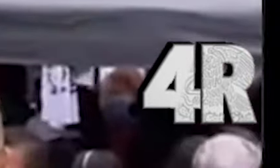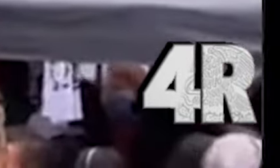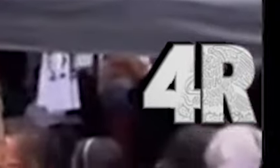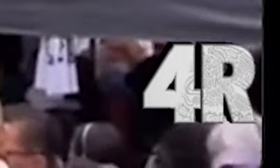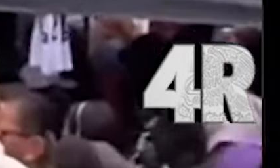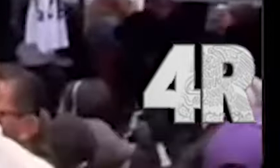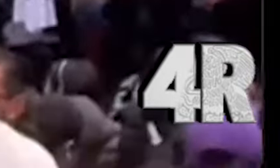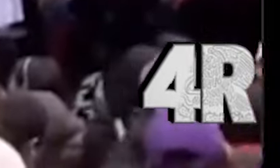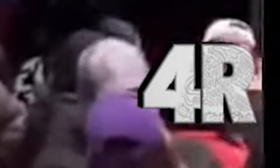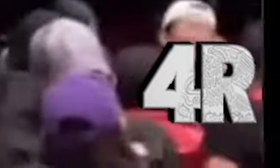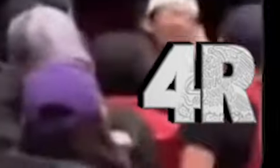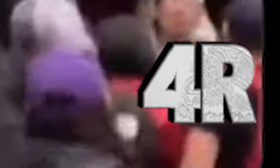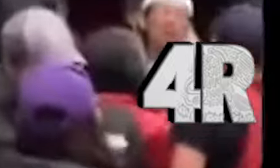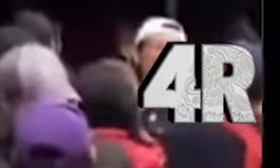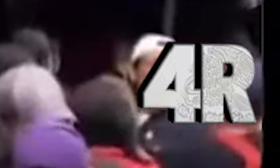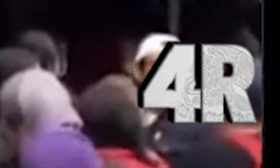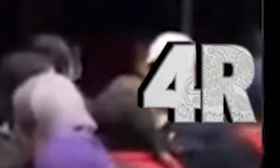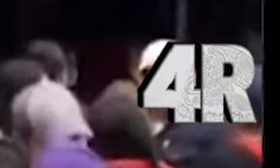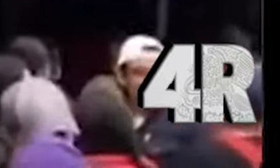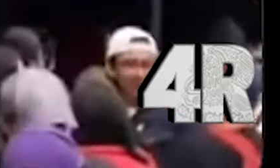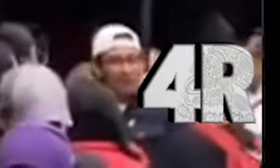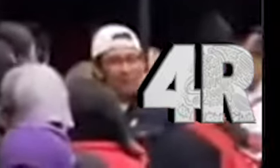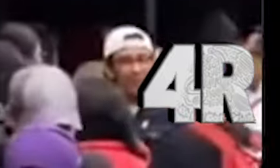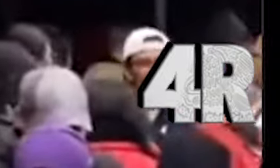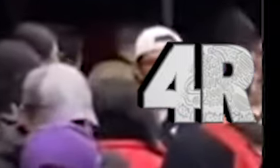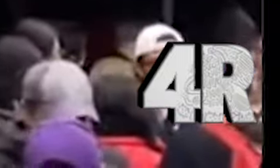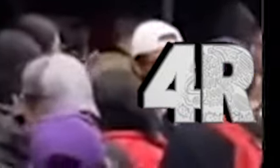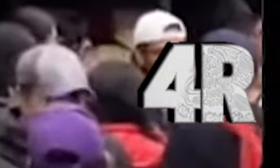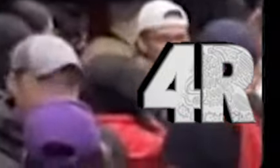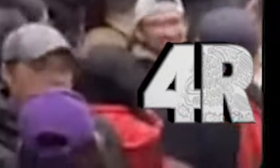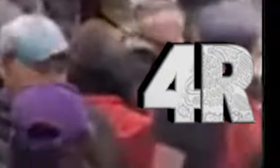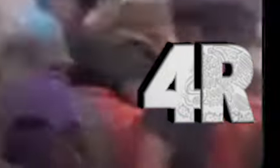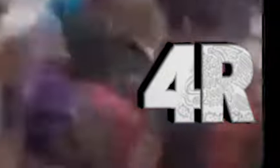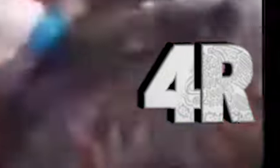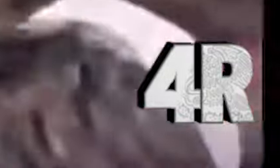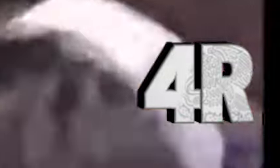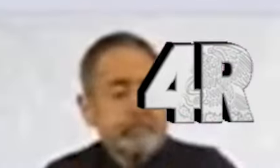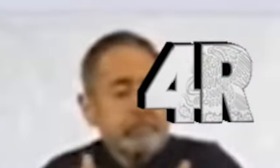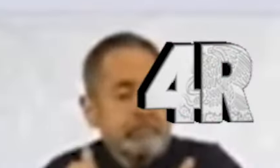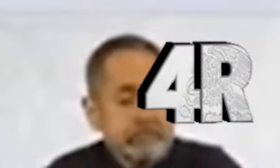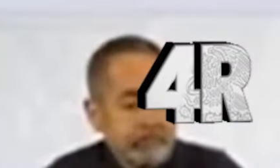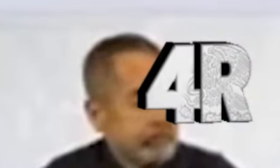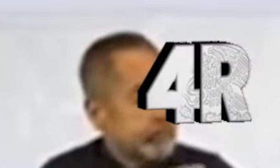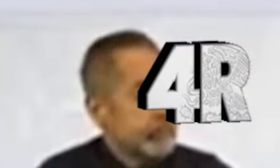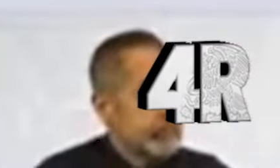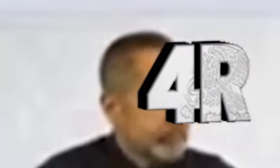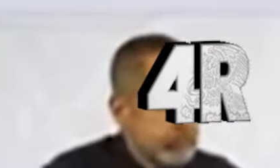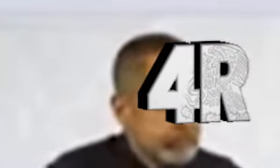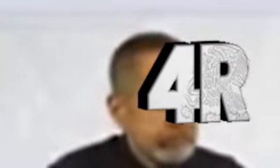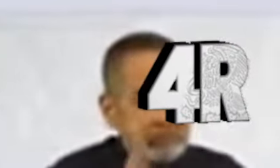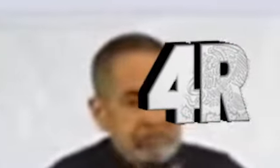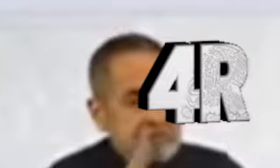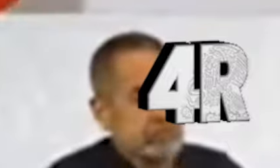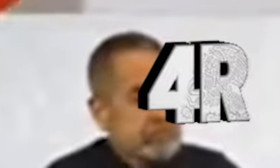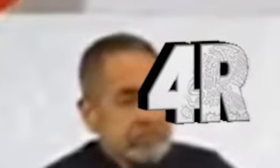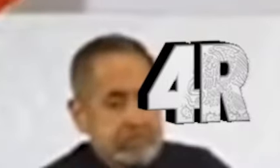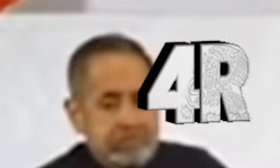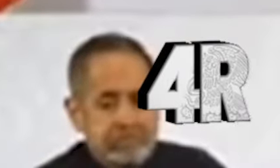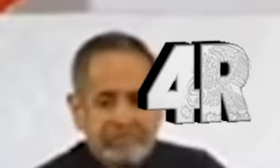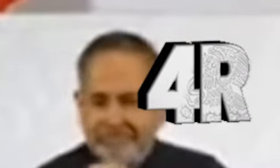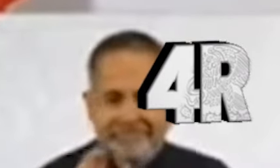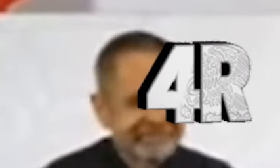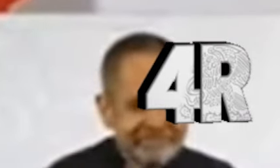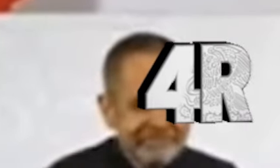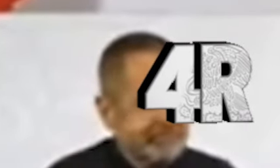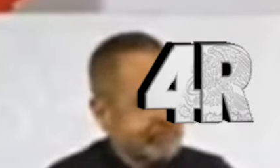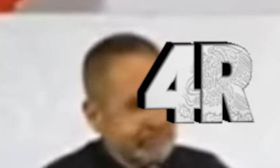parte de Norma Piña y por parte del bloque opositor para detener la reforma al poder judicial desde cualquier cuier trinchera ya sean